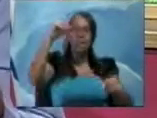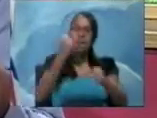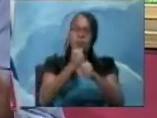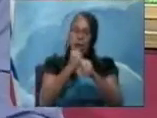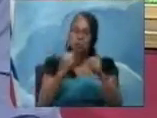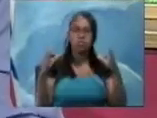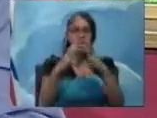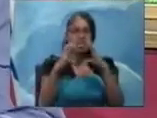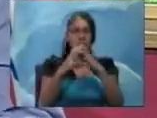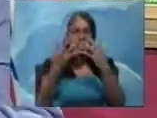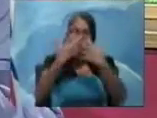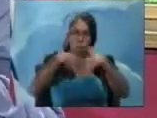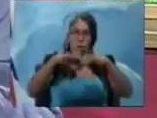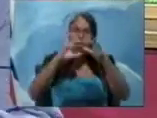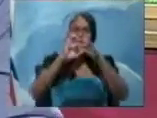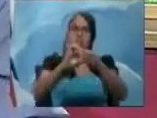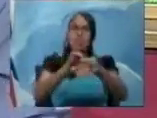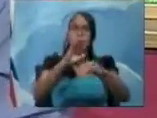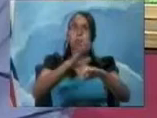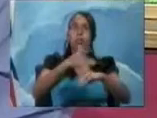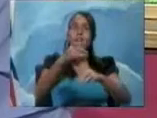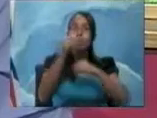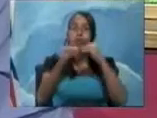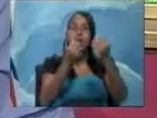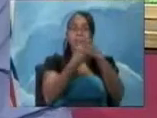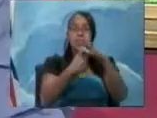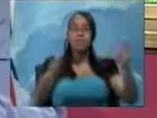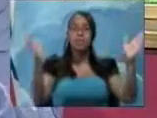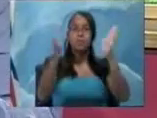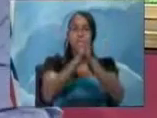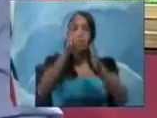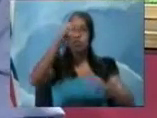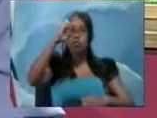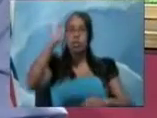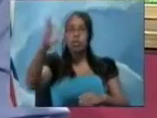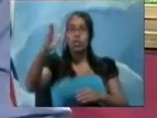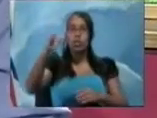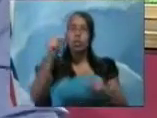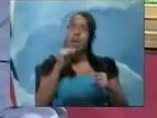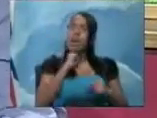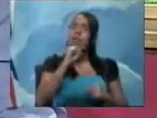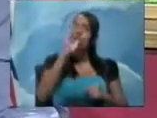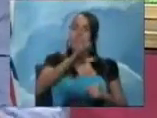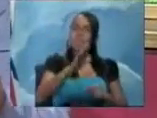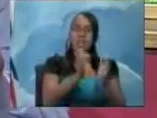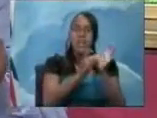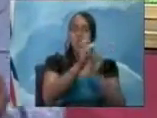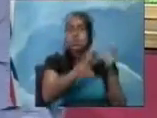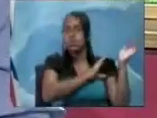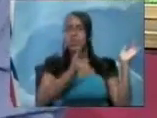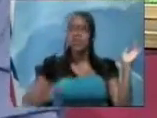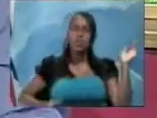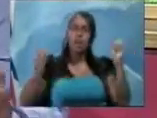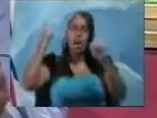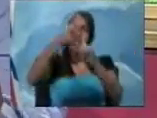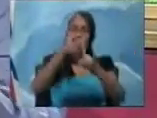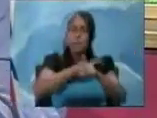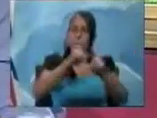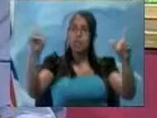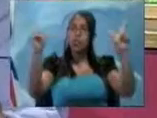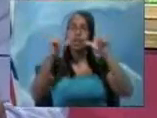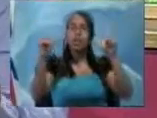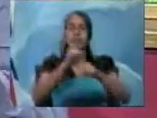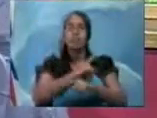trabajando en unidad por qué porque es lo que hace el espíritu santo de Dios y es lo que está haciendo Jesucristo a través de estos canales de